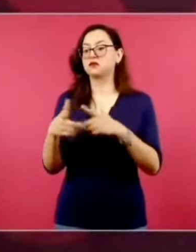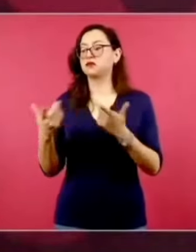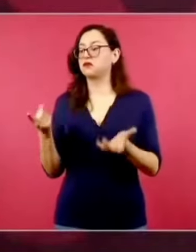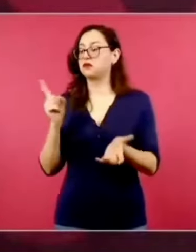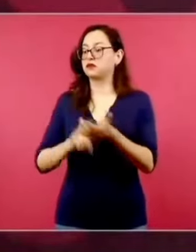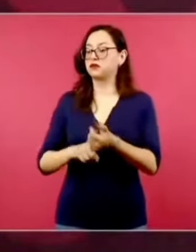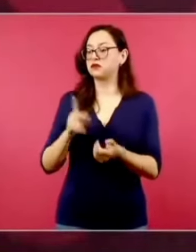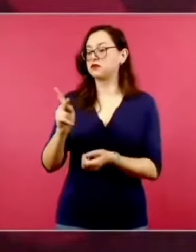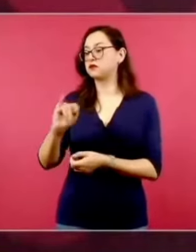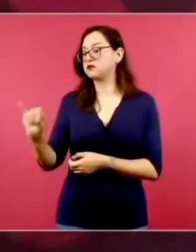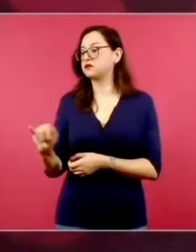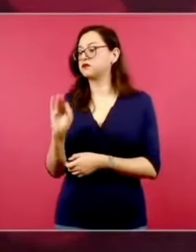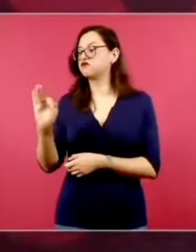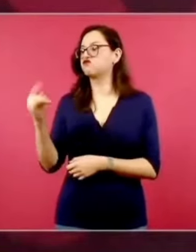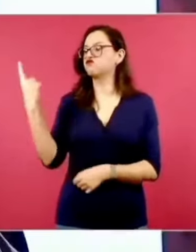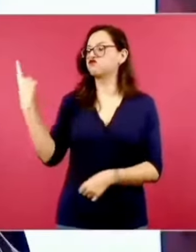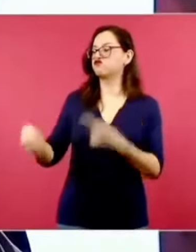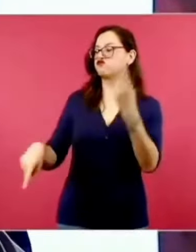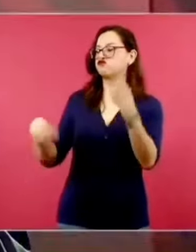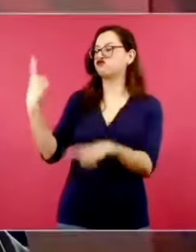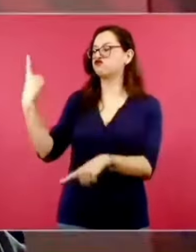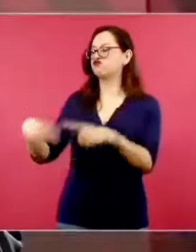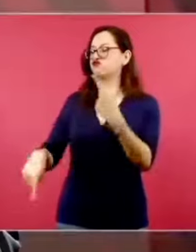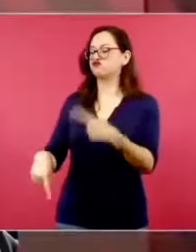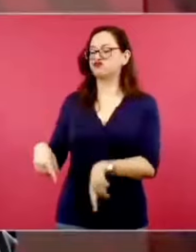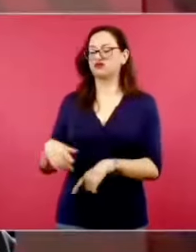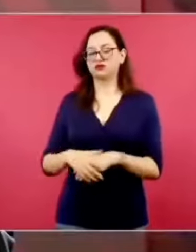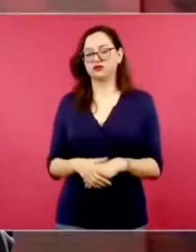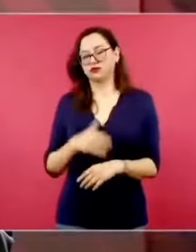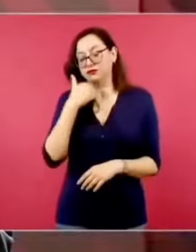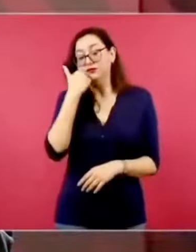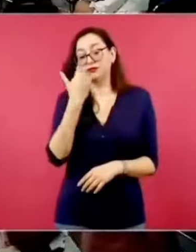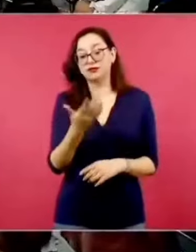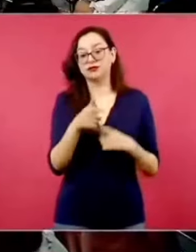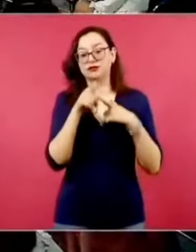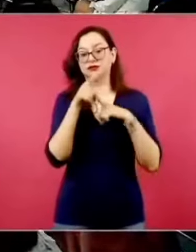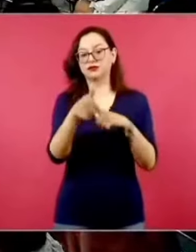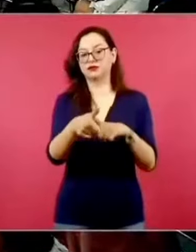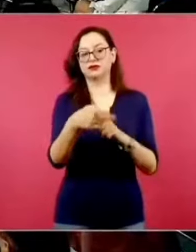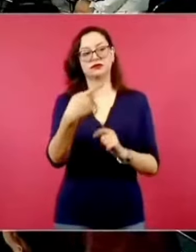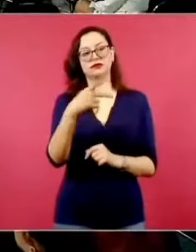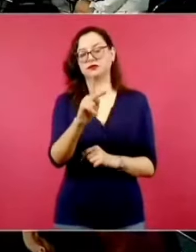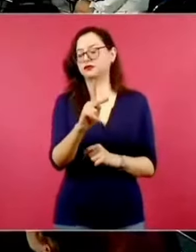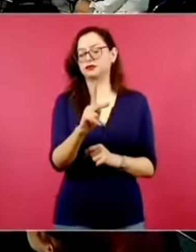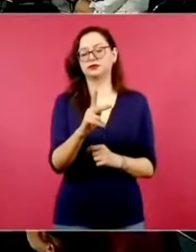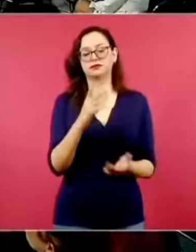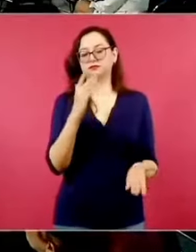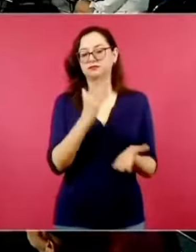empleados a miembros del Poder Judicial. Claro.